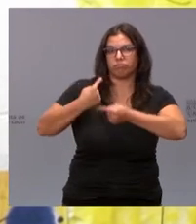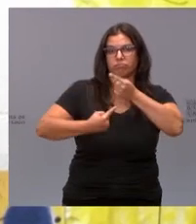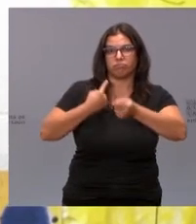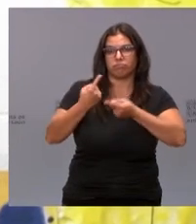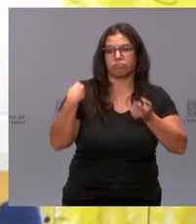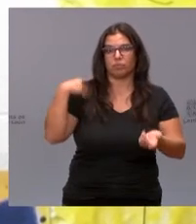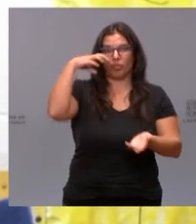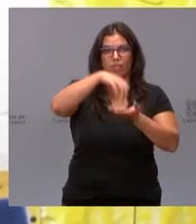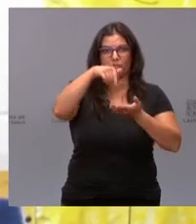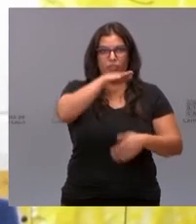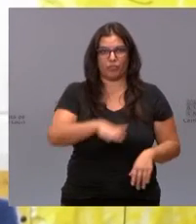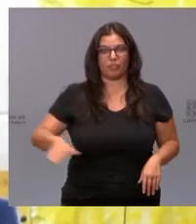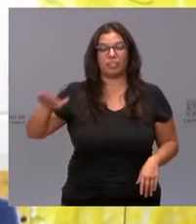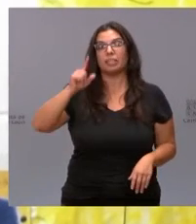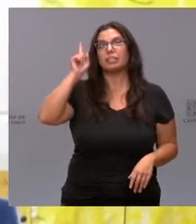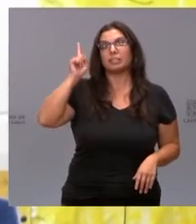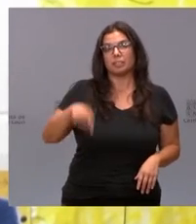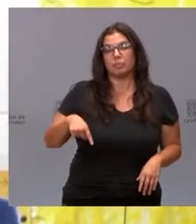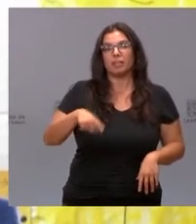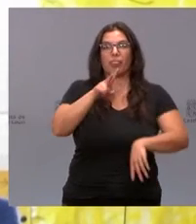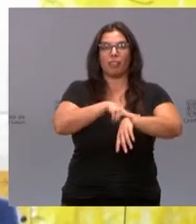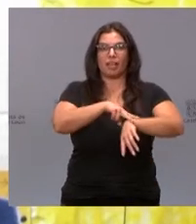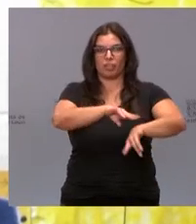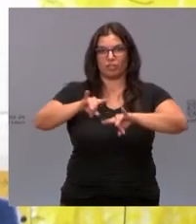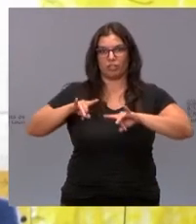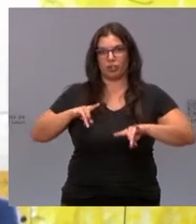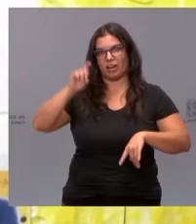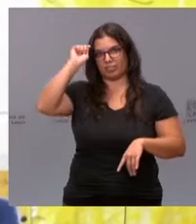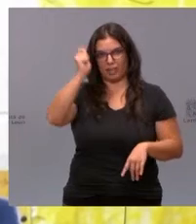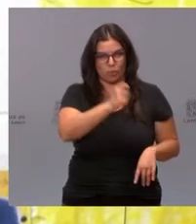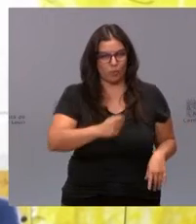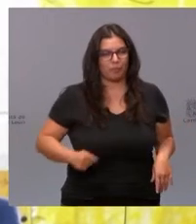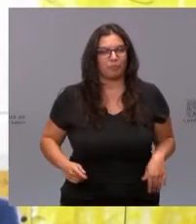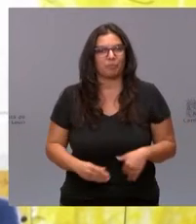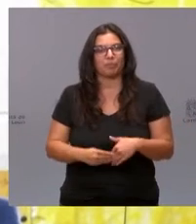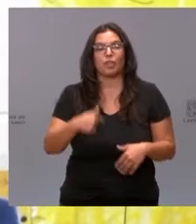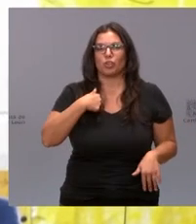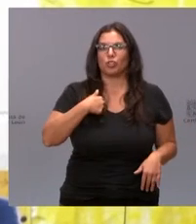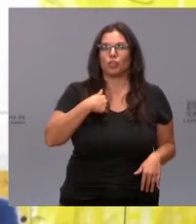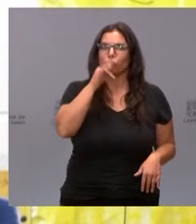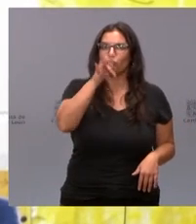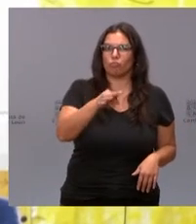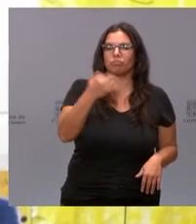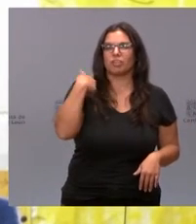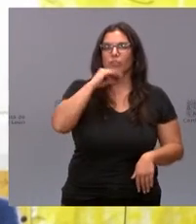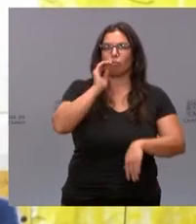de este centro infantil, y también al delegado territorial. He cumplido mi palabra.